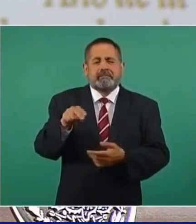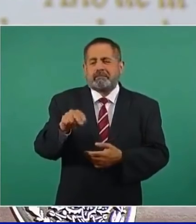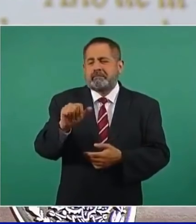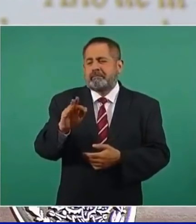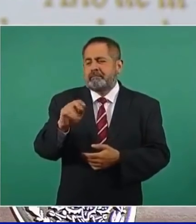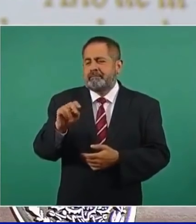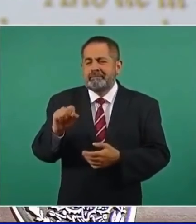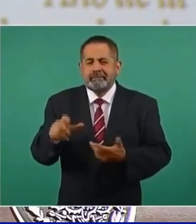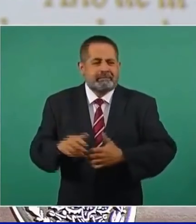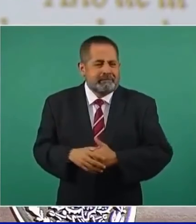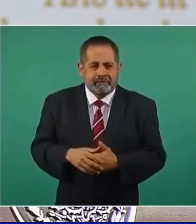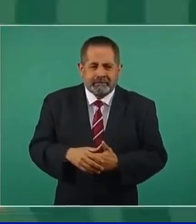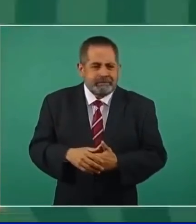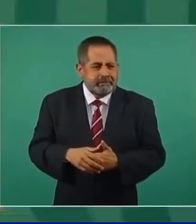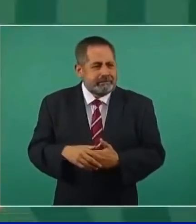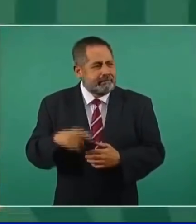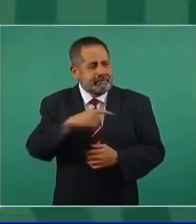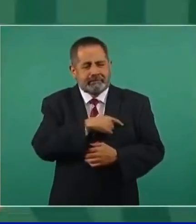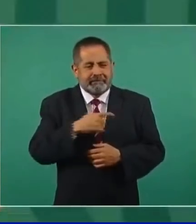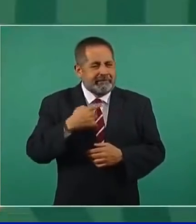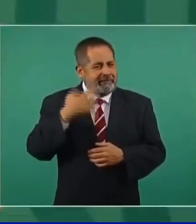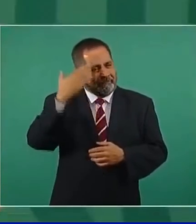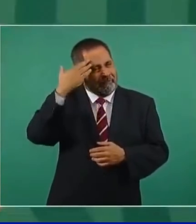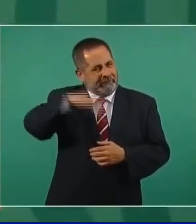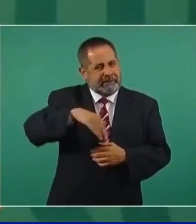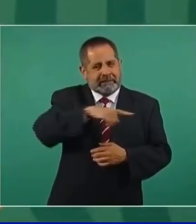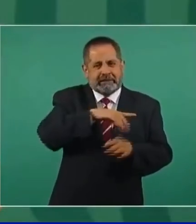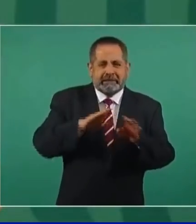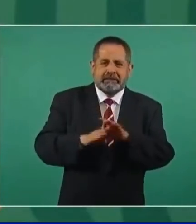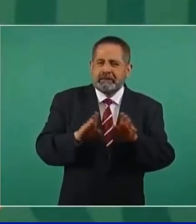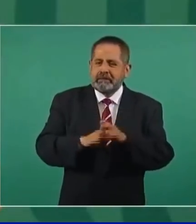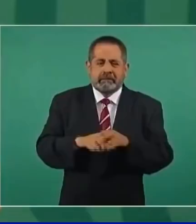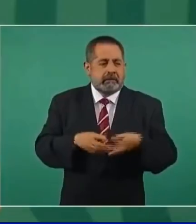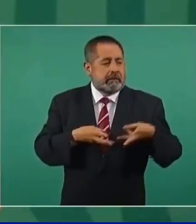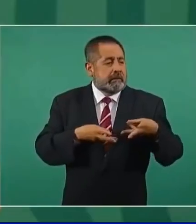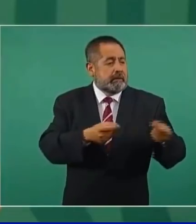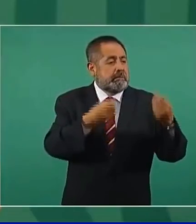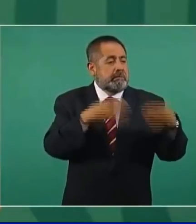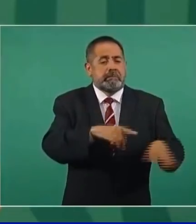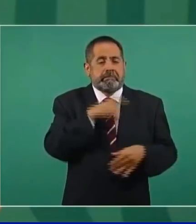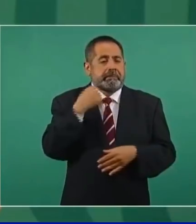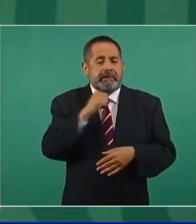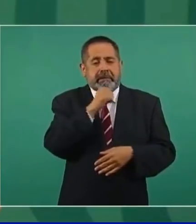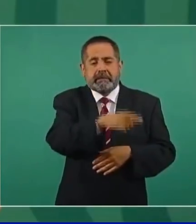O sea, negocios redondos, o lo que se llama